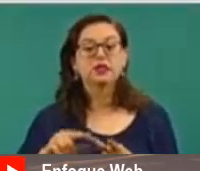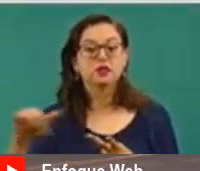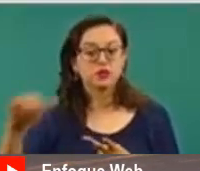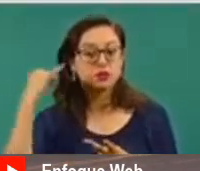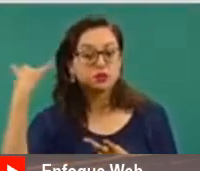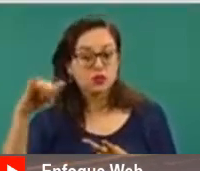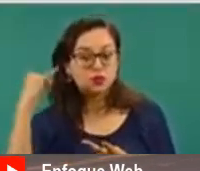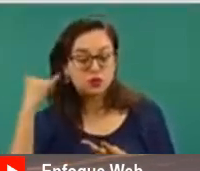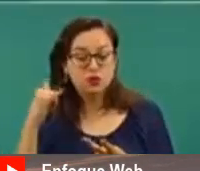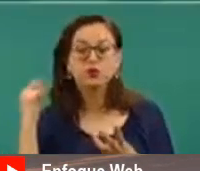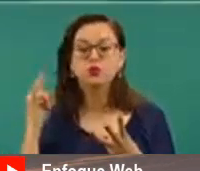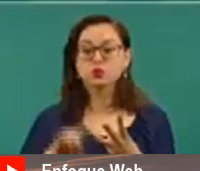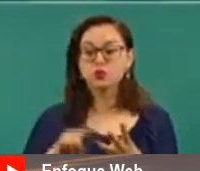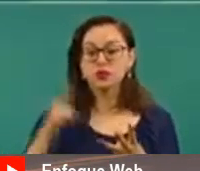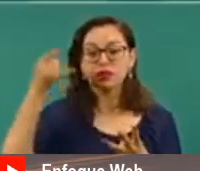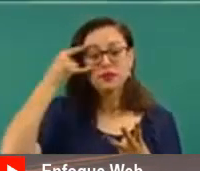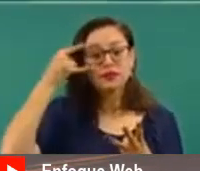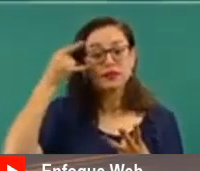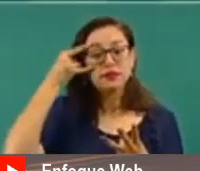Campeche